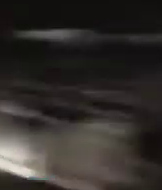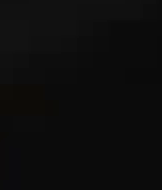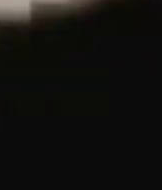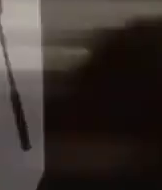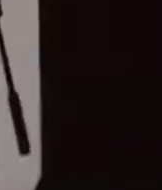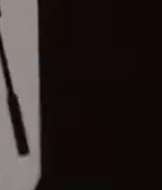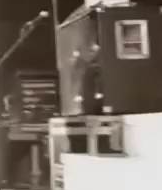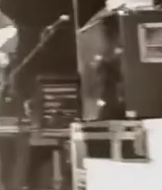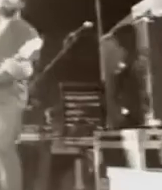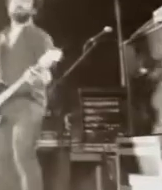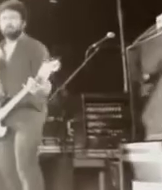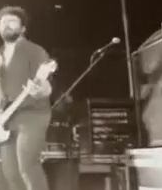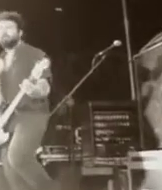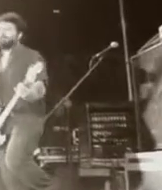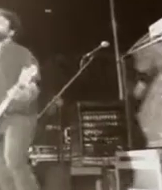Música